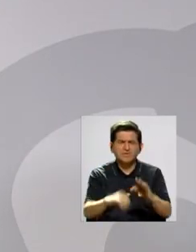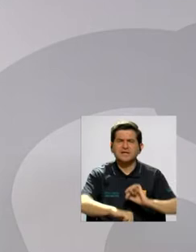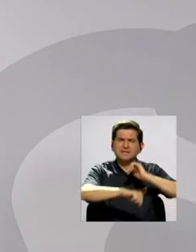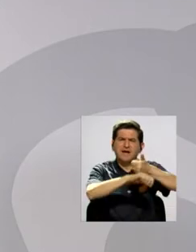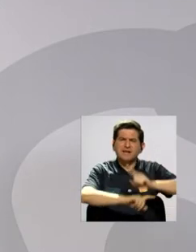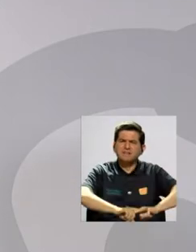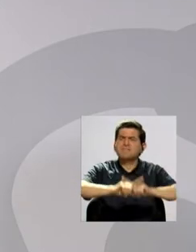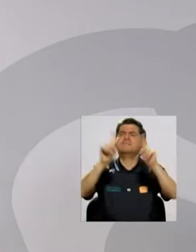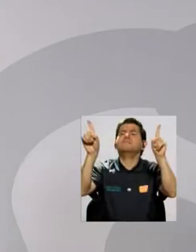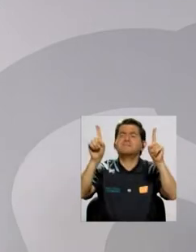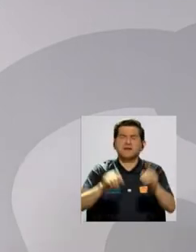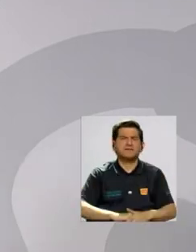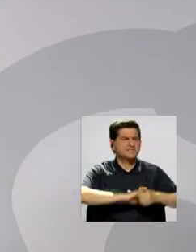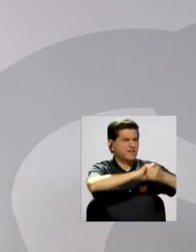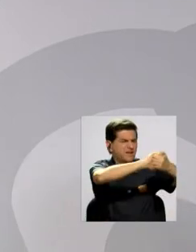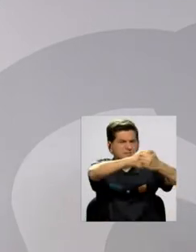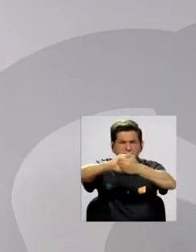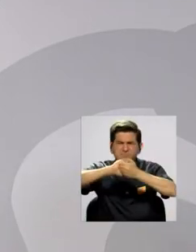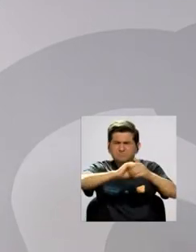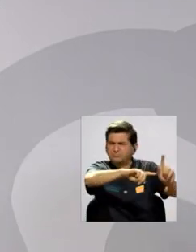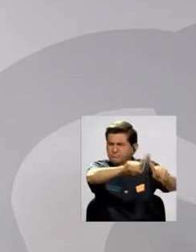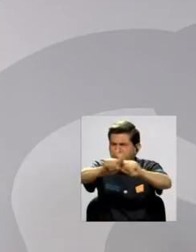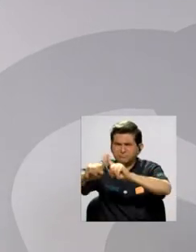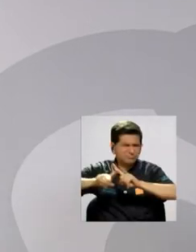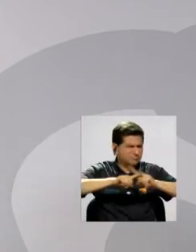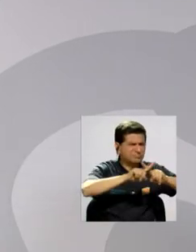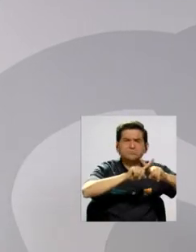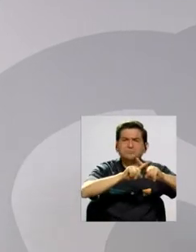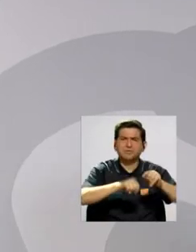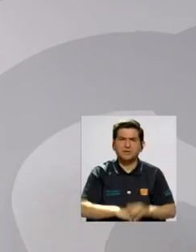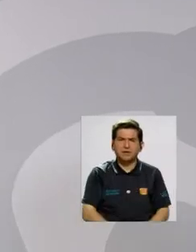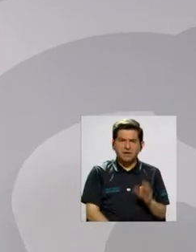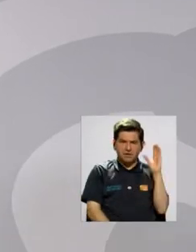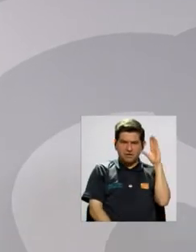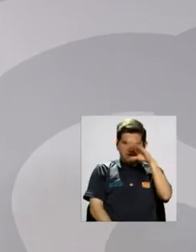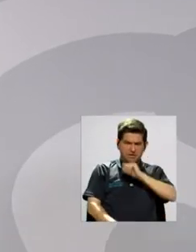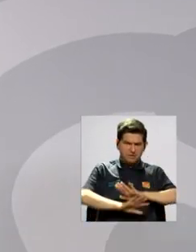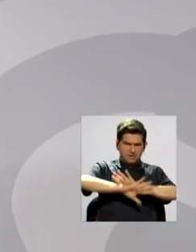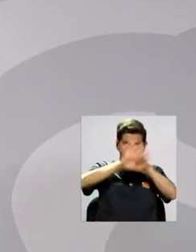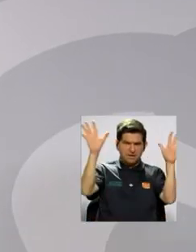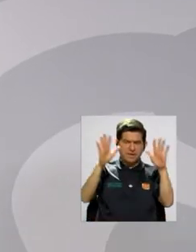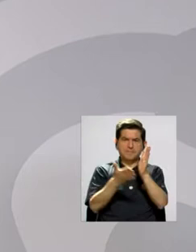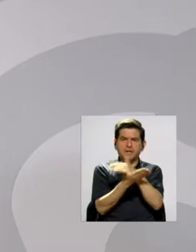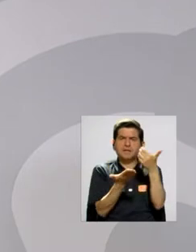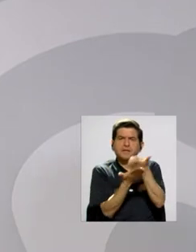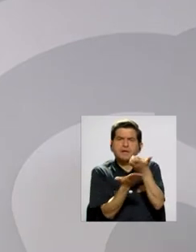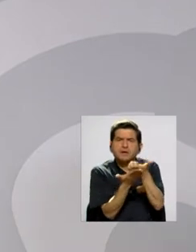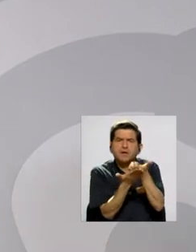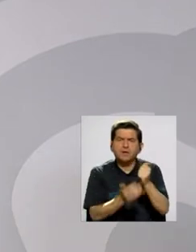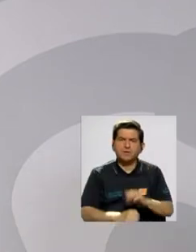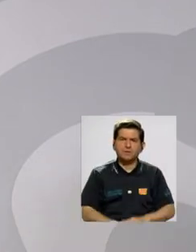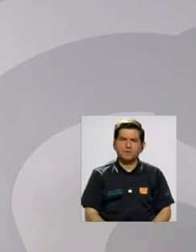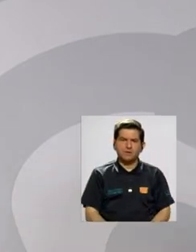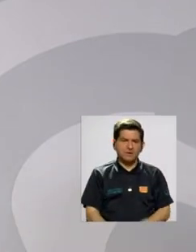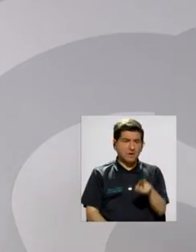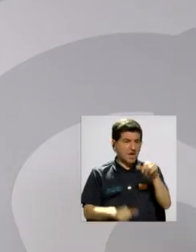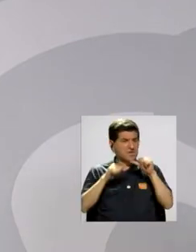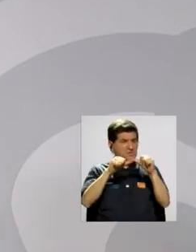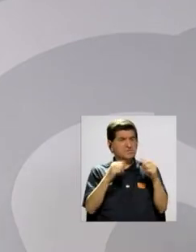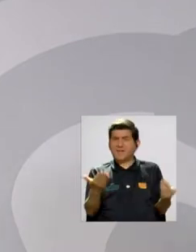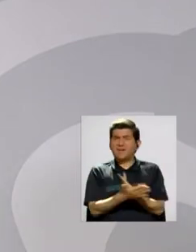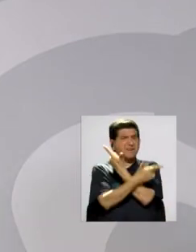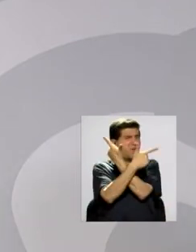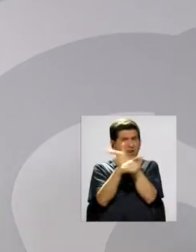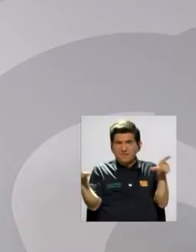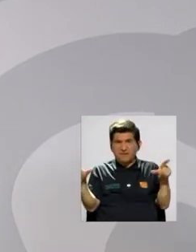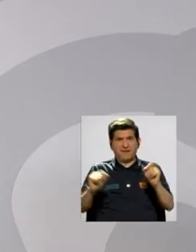diferencias, muchas alianzas se dieron. Y cuando lo veíamos claramente en la parte económica, uno decía, esto sigue siendo neoliberal,